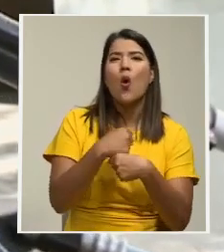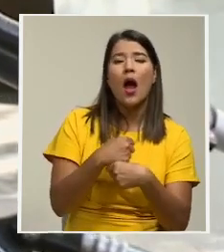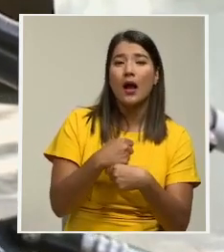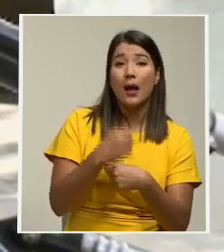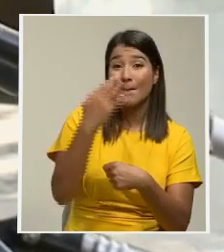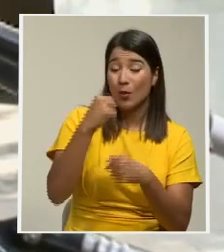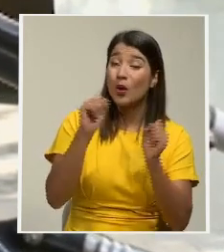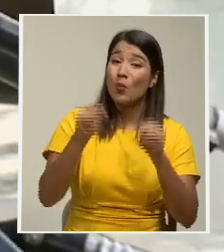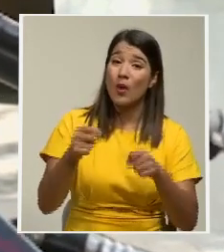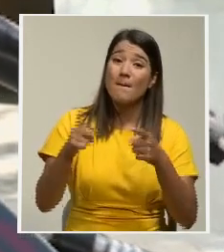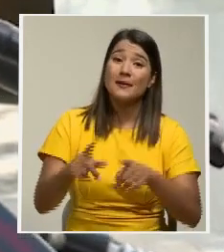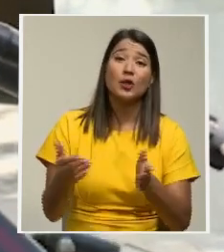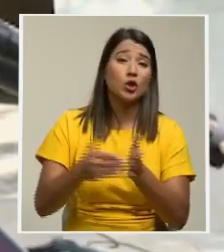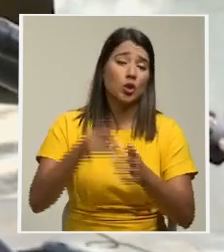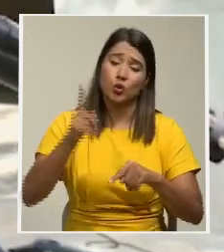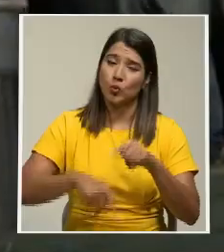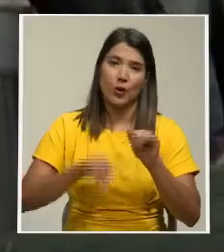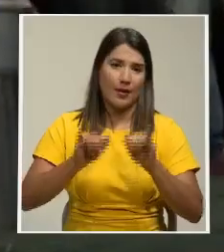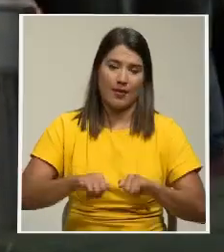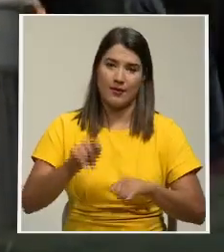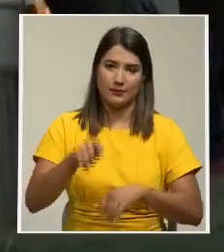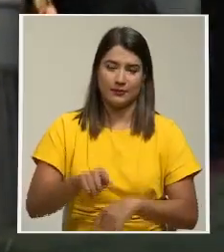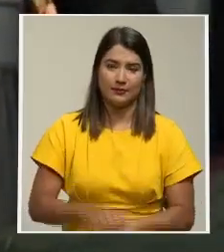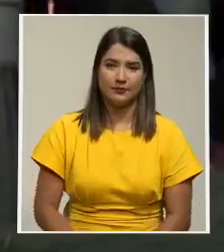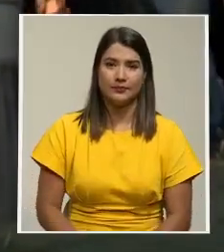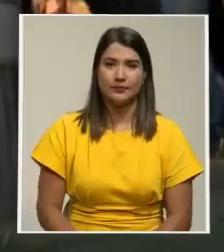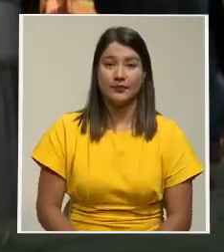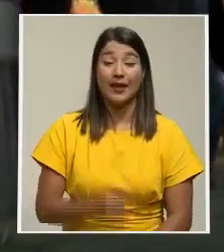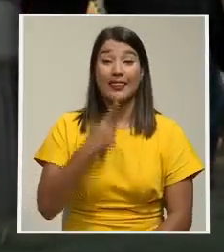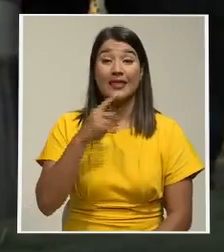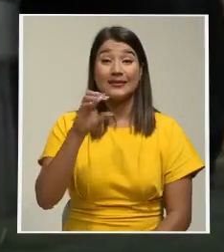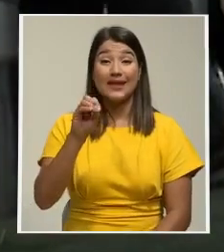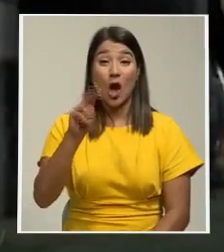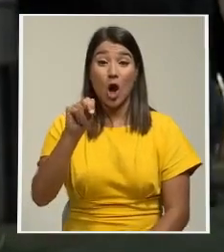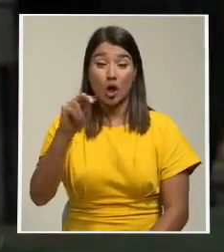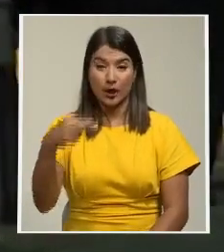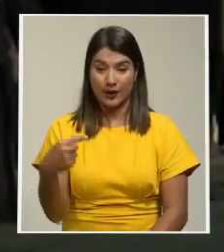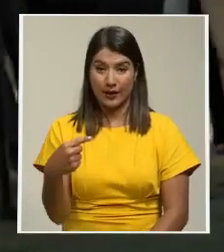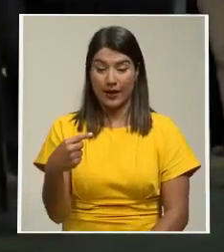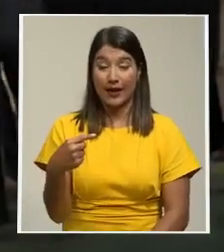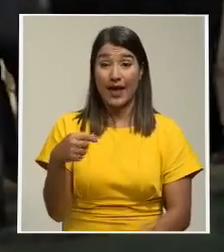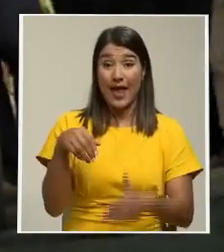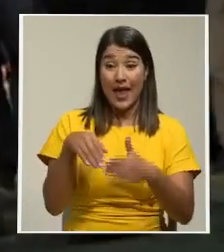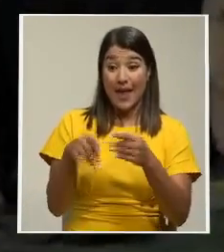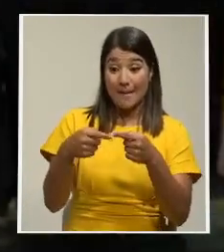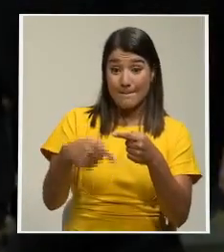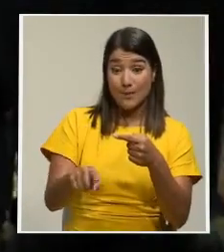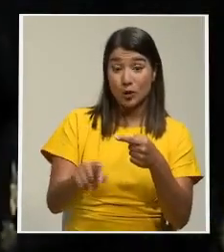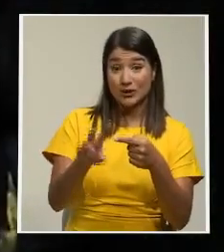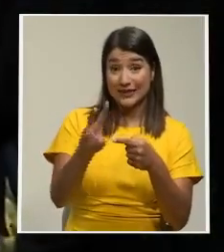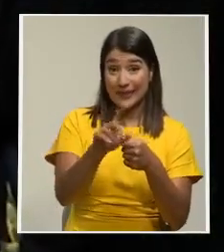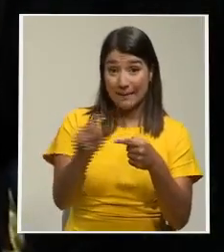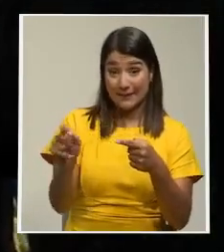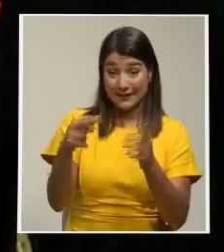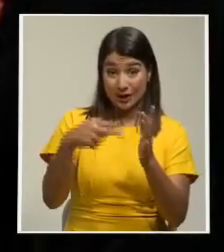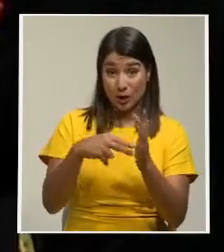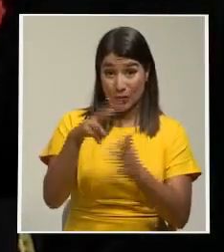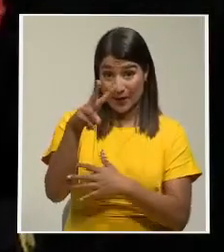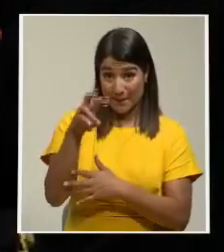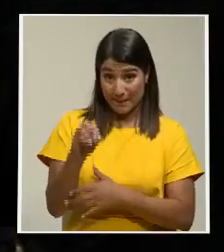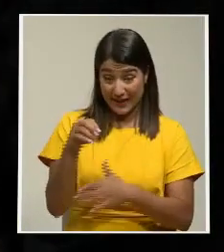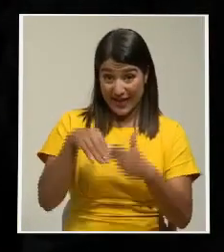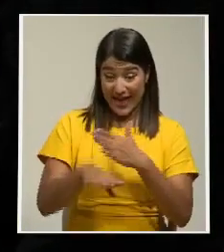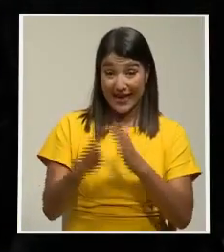esto otra vez y no se puede quedar así. Según la ONG regional Mundo Sur, en los primeros 7 meses de 2020 hubo en